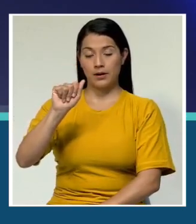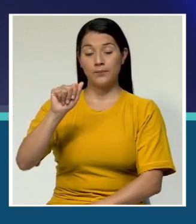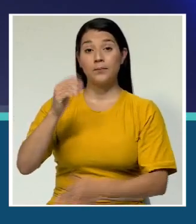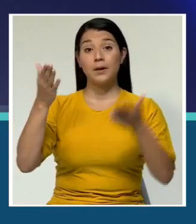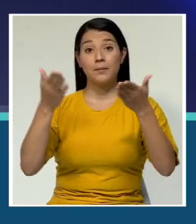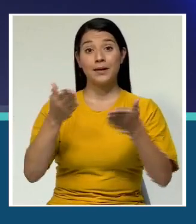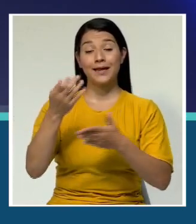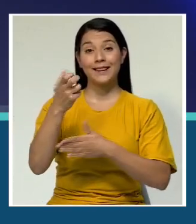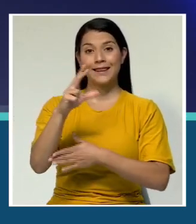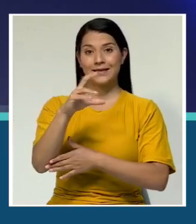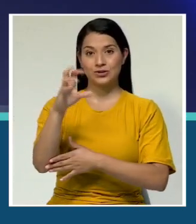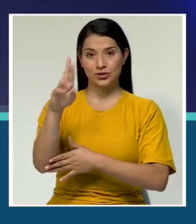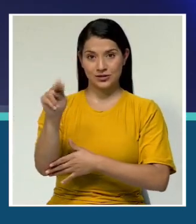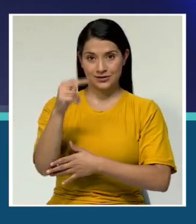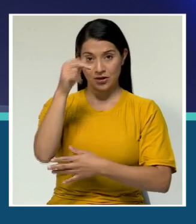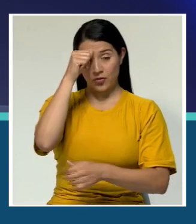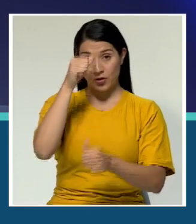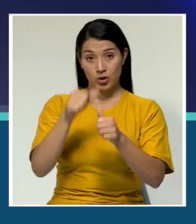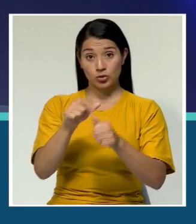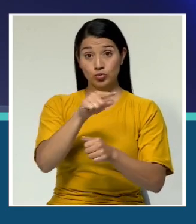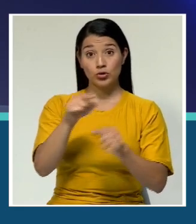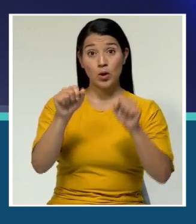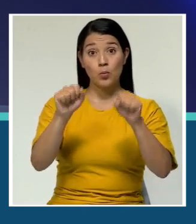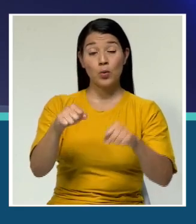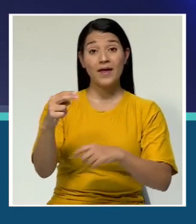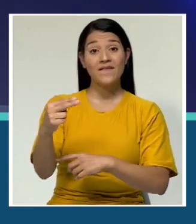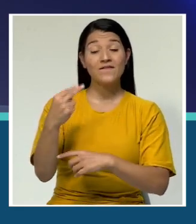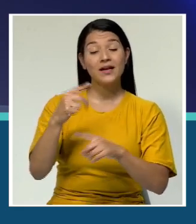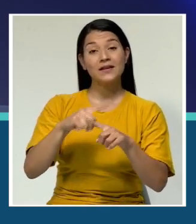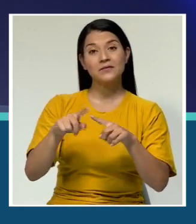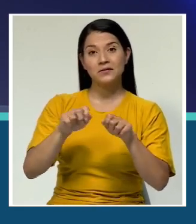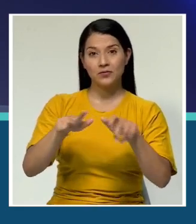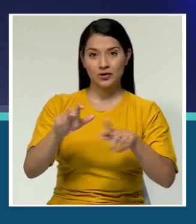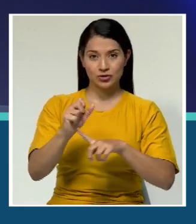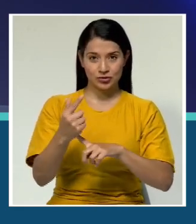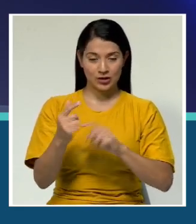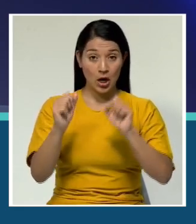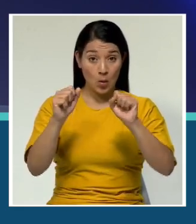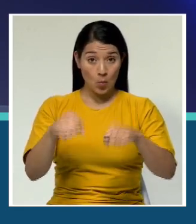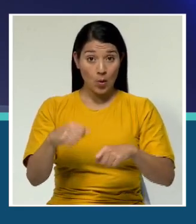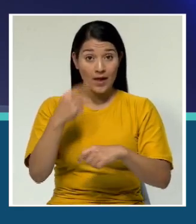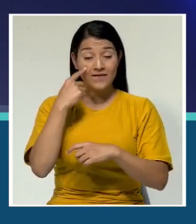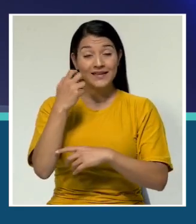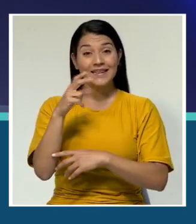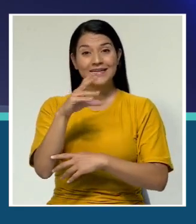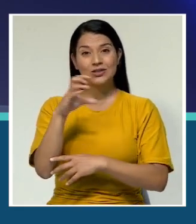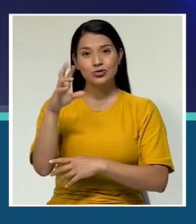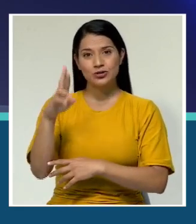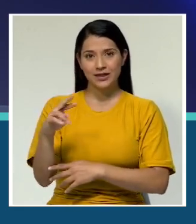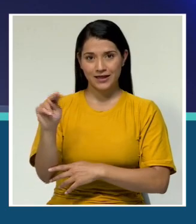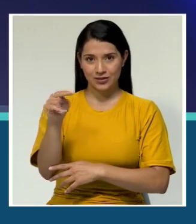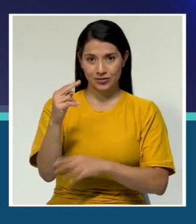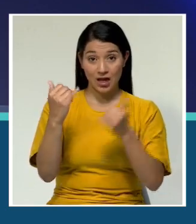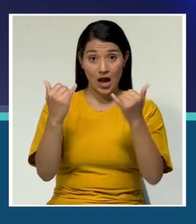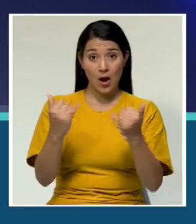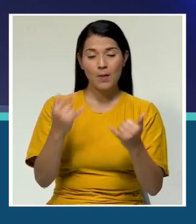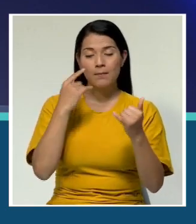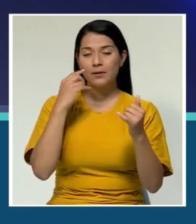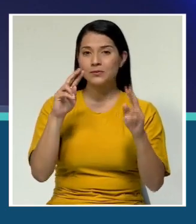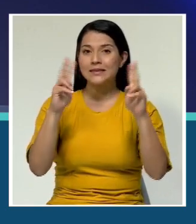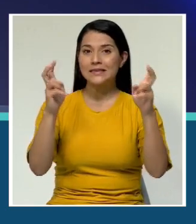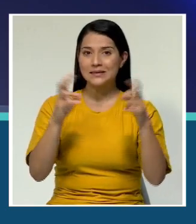Hola, ¿qué tal? Muy buenas noches, les saluda Ana Marta Arce, bienvenidos a nuestra edición estelar de 13 Costa Rica Noticias. Les recordamos que nos puede seguir por las